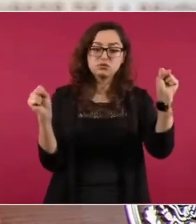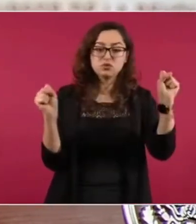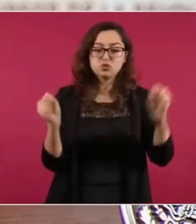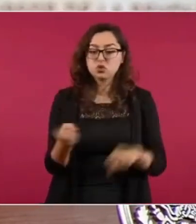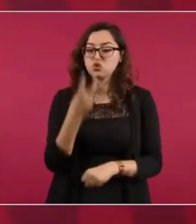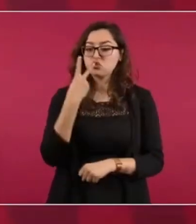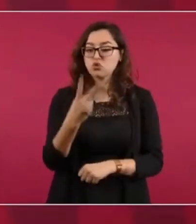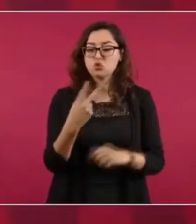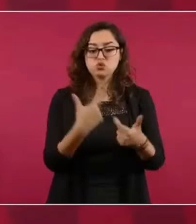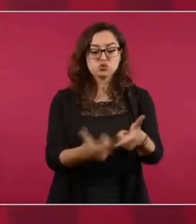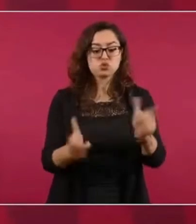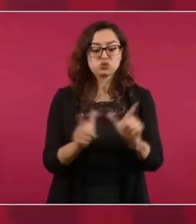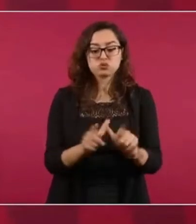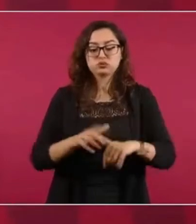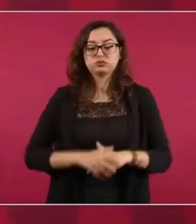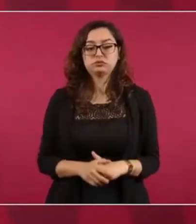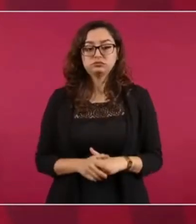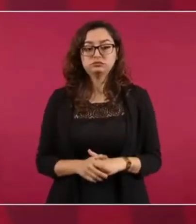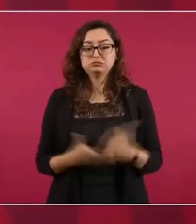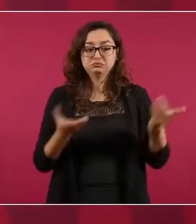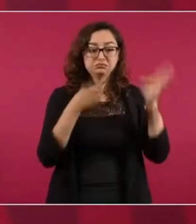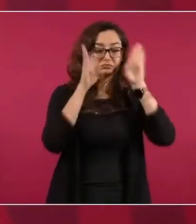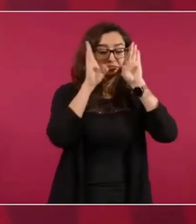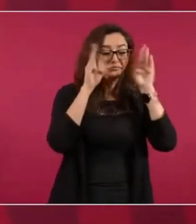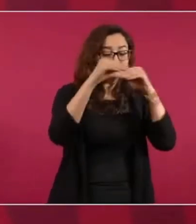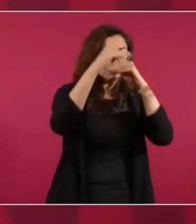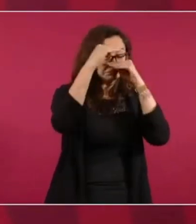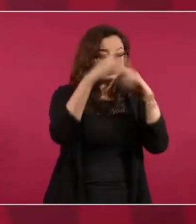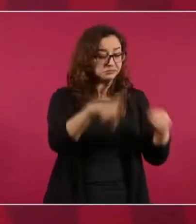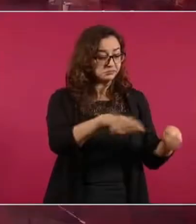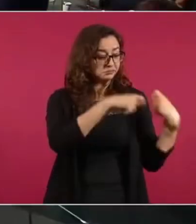la corriente liberal y la corriente conservadora.